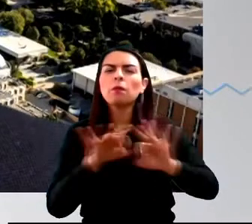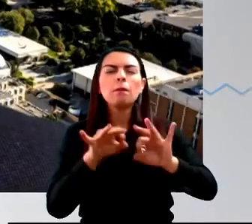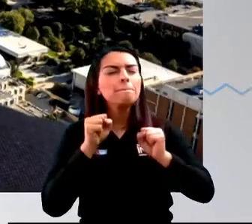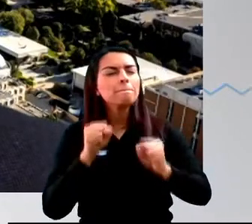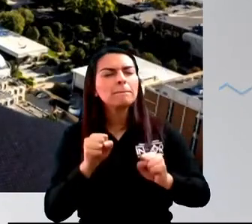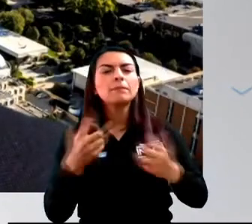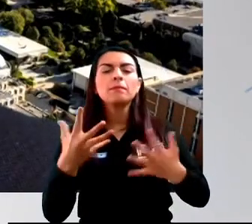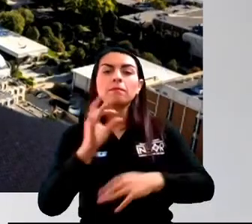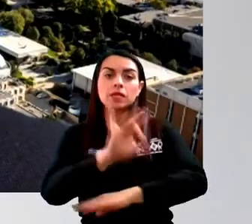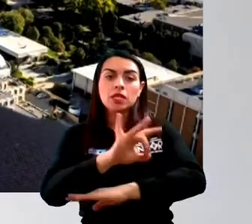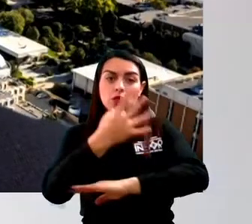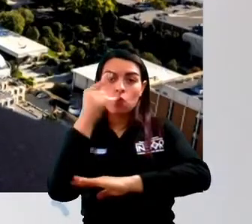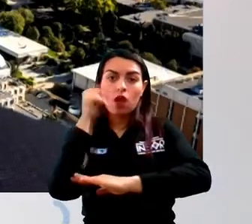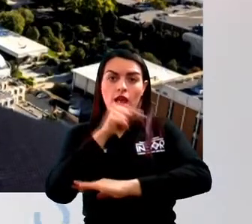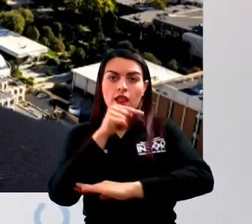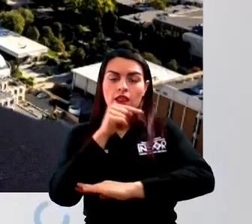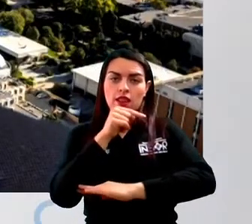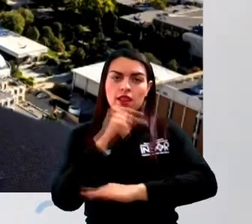Por lo tanto,